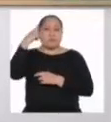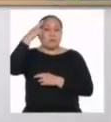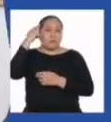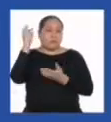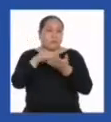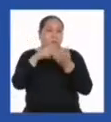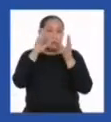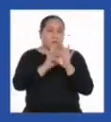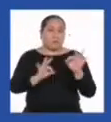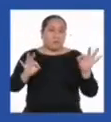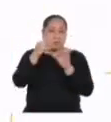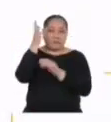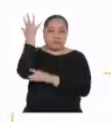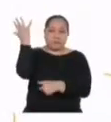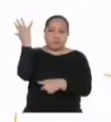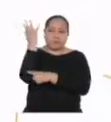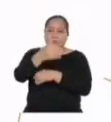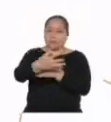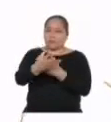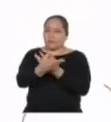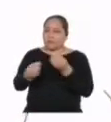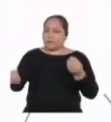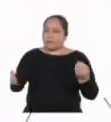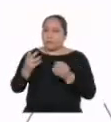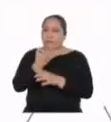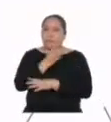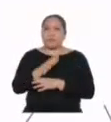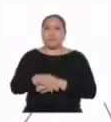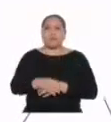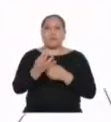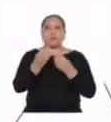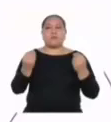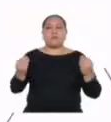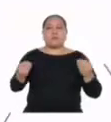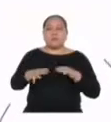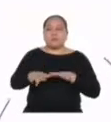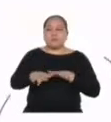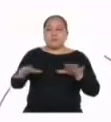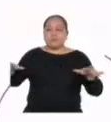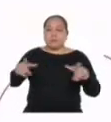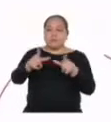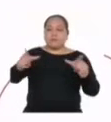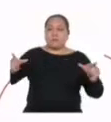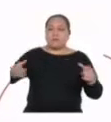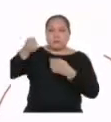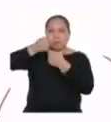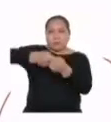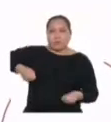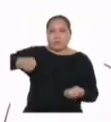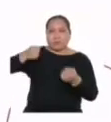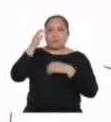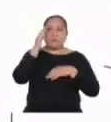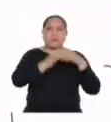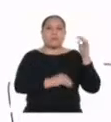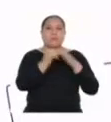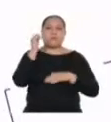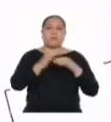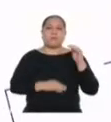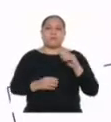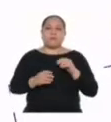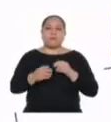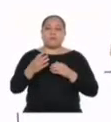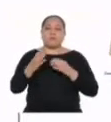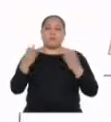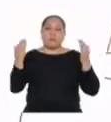causas principales son 1. La extensión de las actividades agropecuarias. 2. La construcción de obras